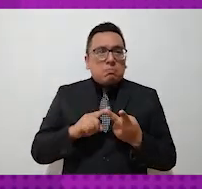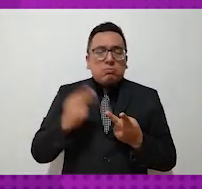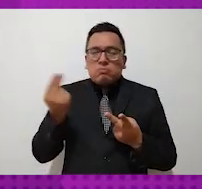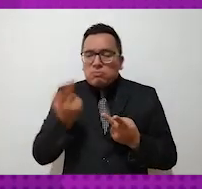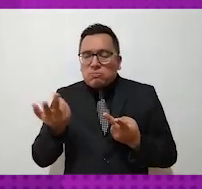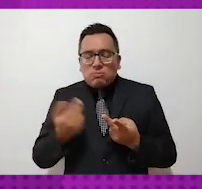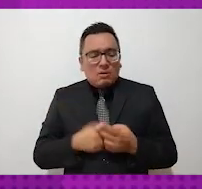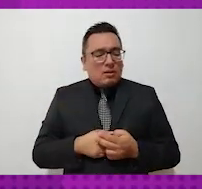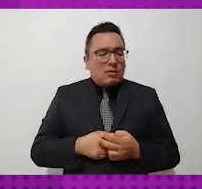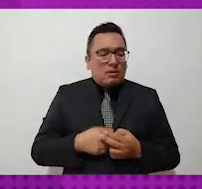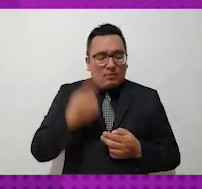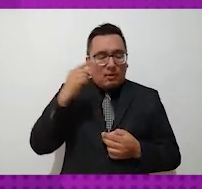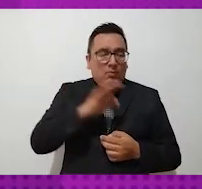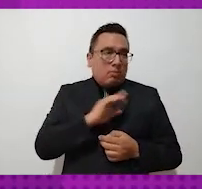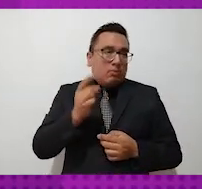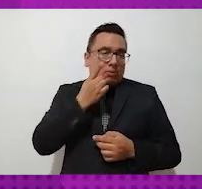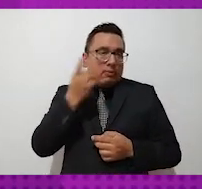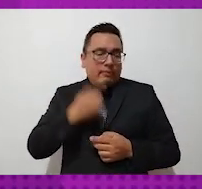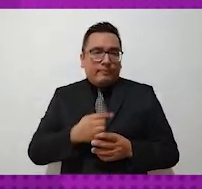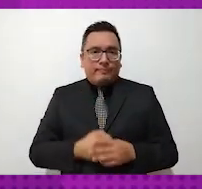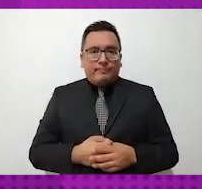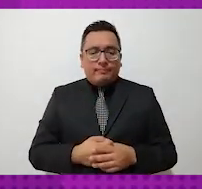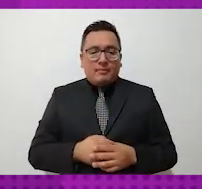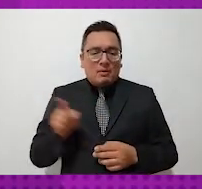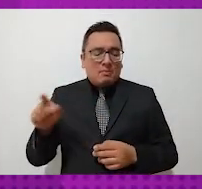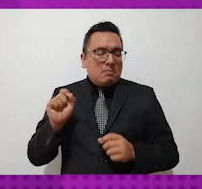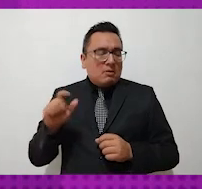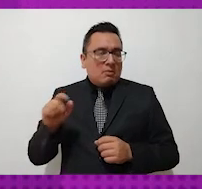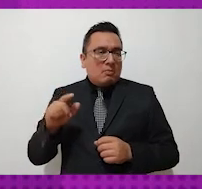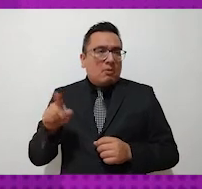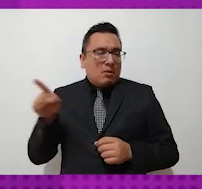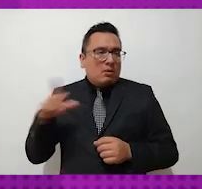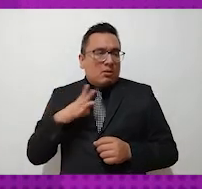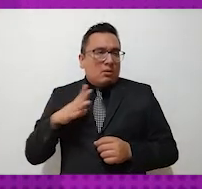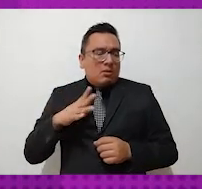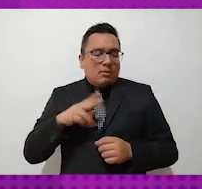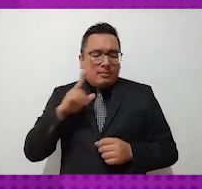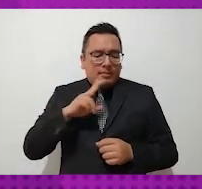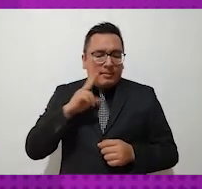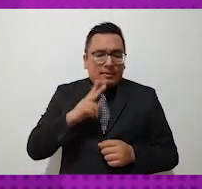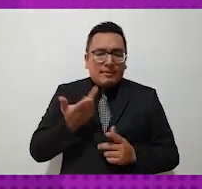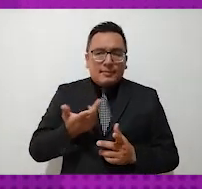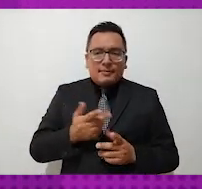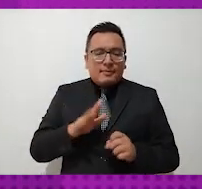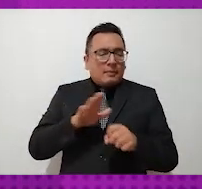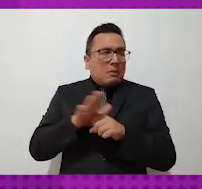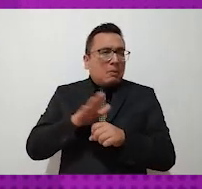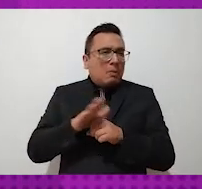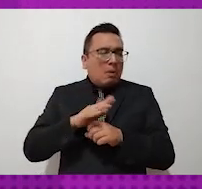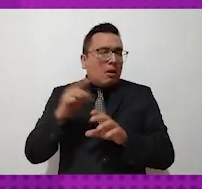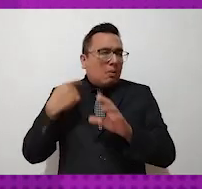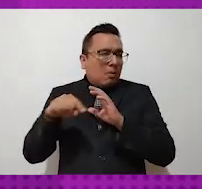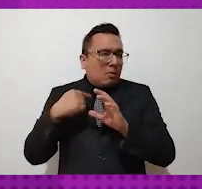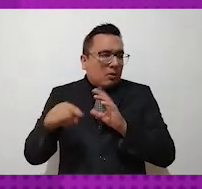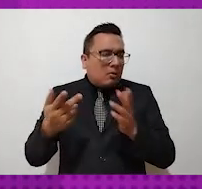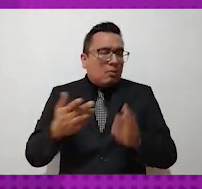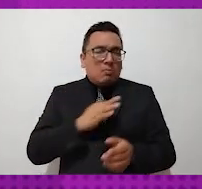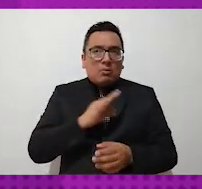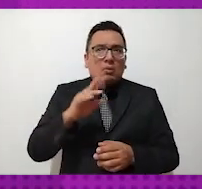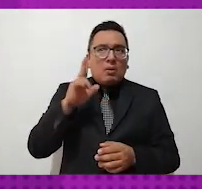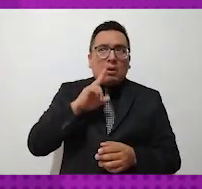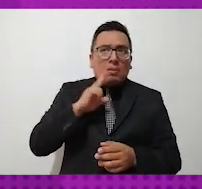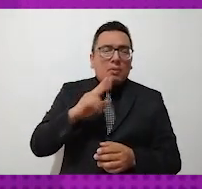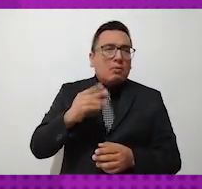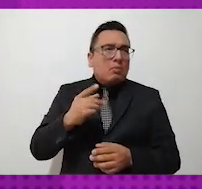necesita para presentarlas. Ahí mismo dentro de la página te dice cuál es un correo donde